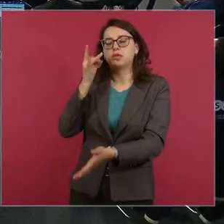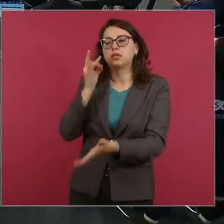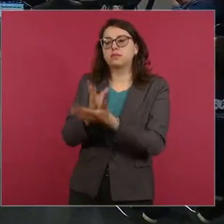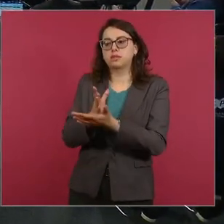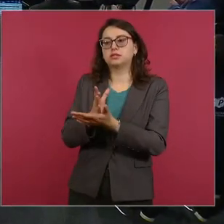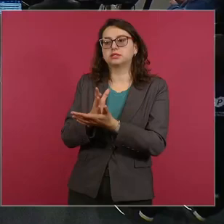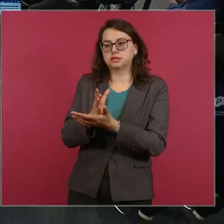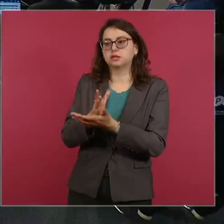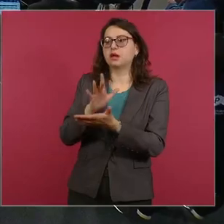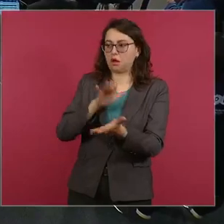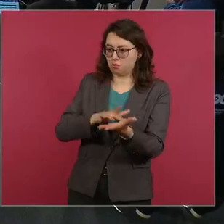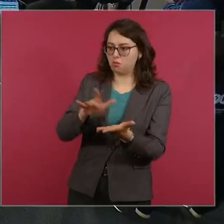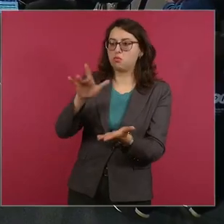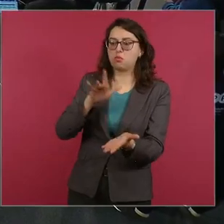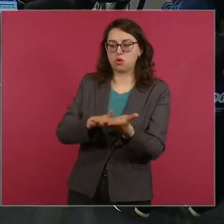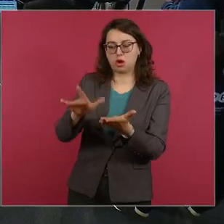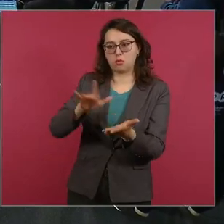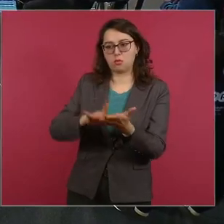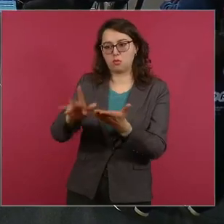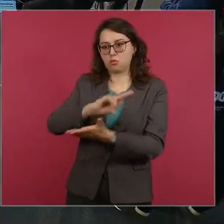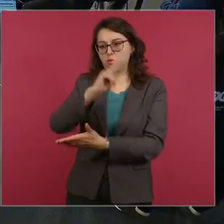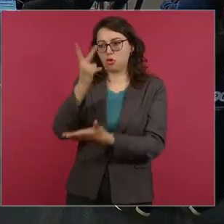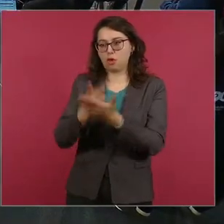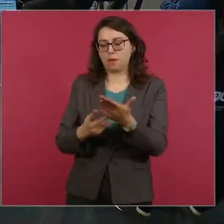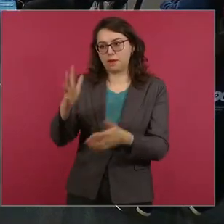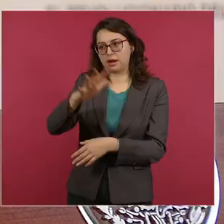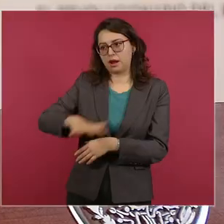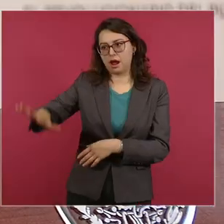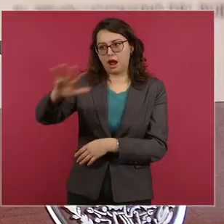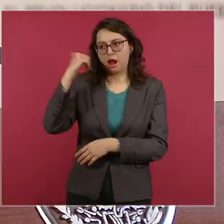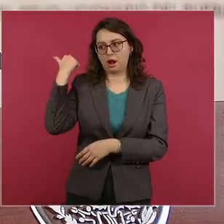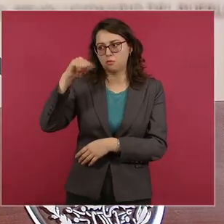estaban ellos ayudando con un programa especial para Acapulco